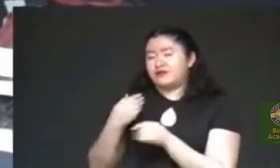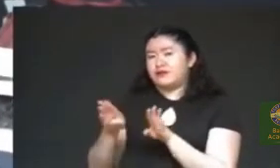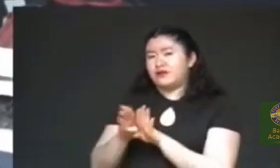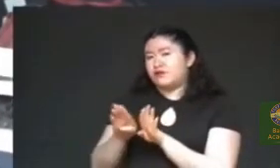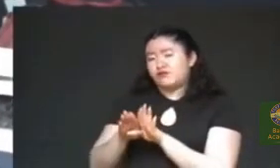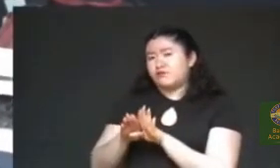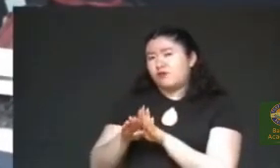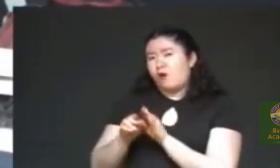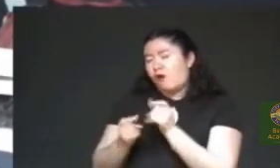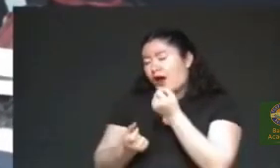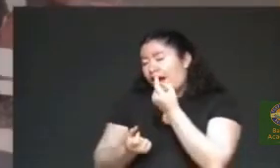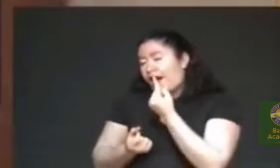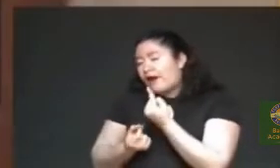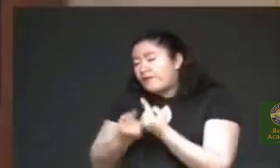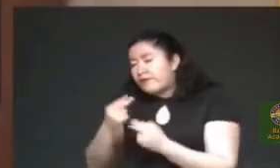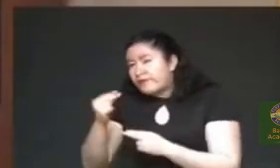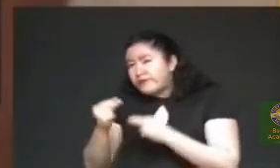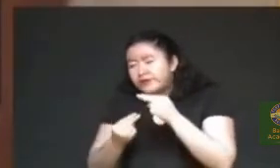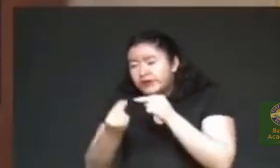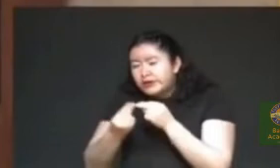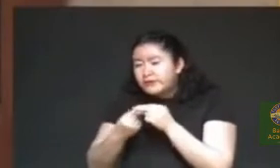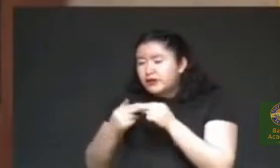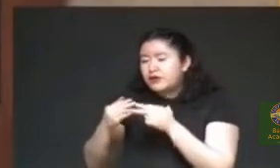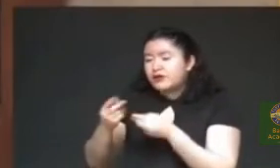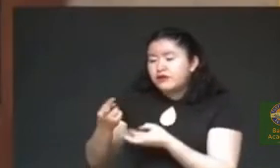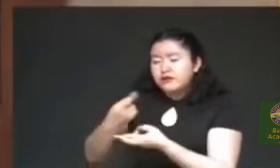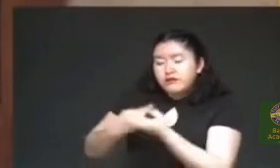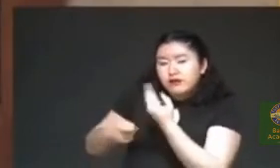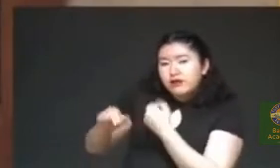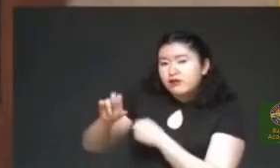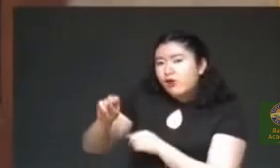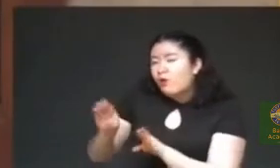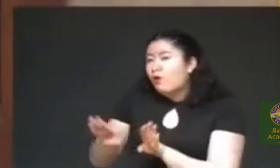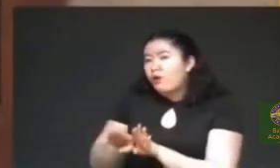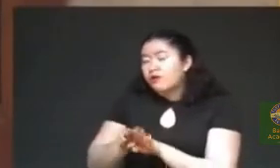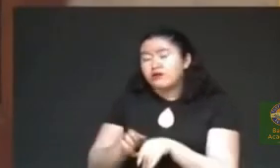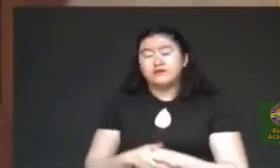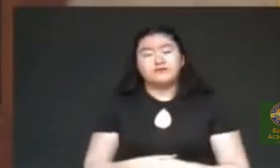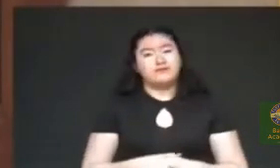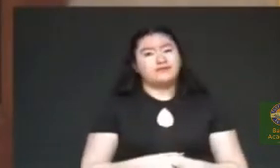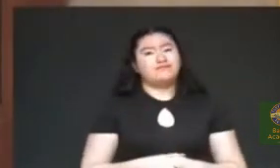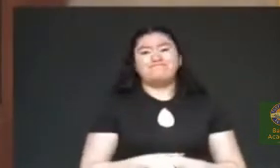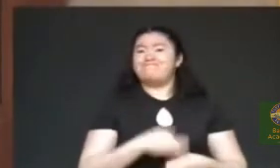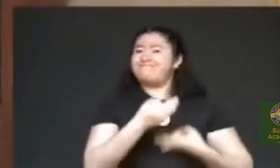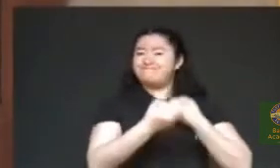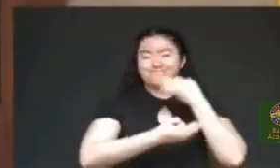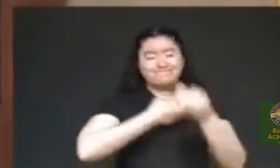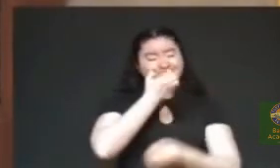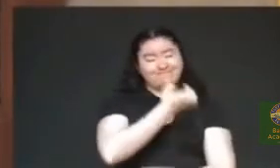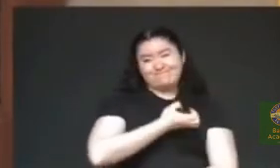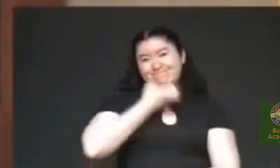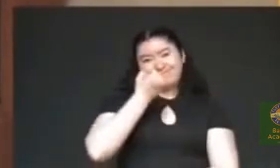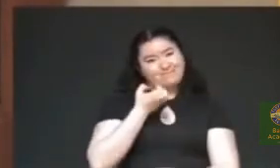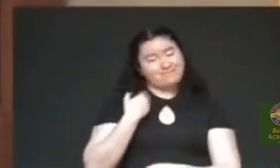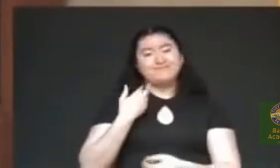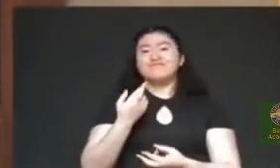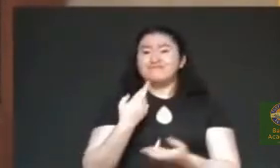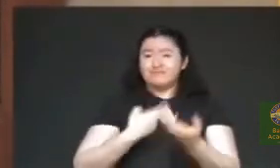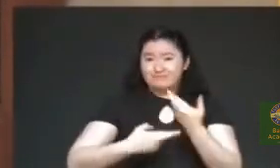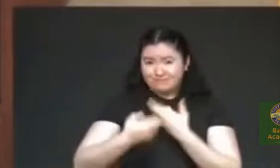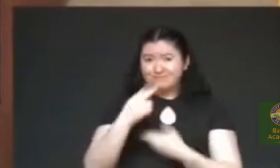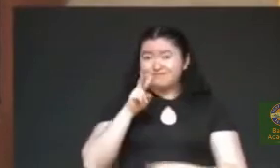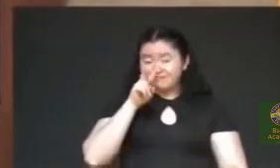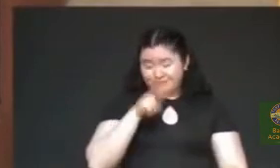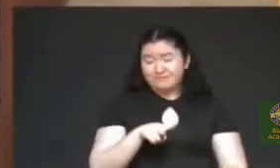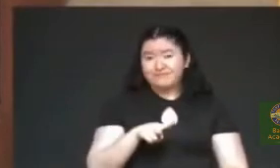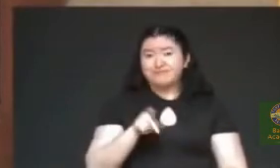Es universal, es decir, van a estar abiertas todas las escuelas, nosotros vamos a estar apoyando y hay una aceptación muy grande